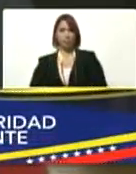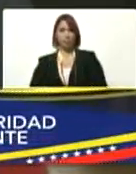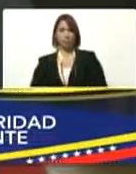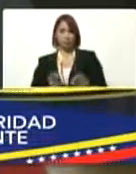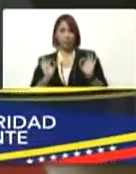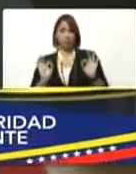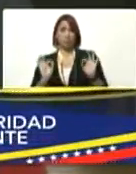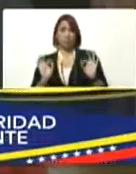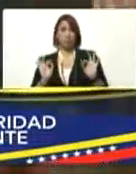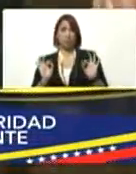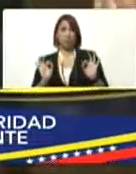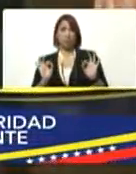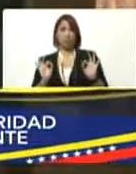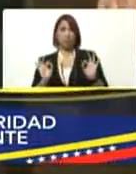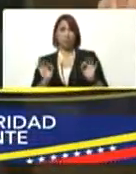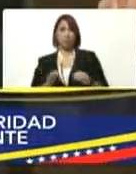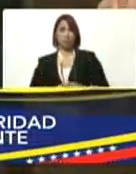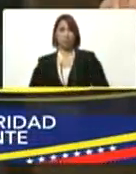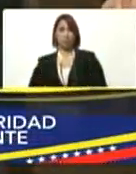Exactamente